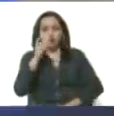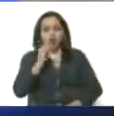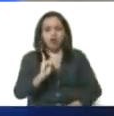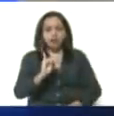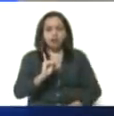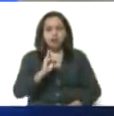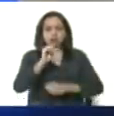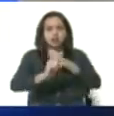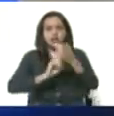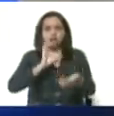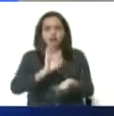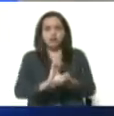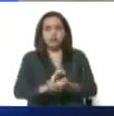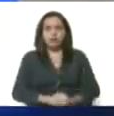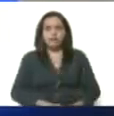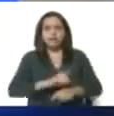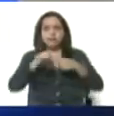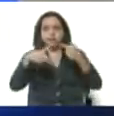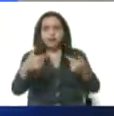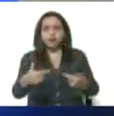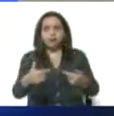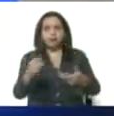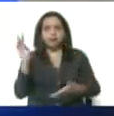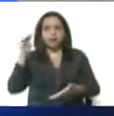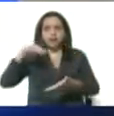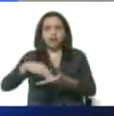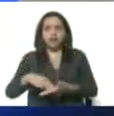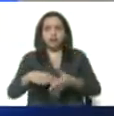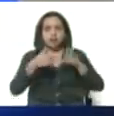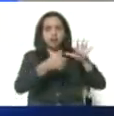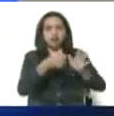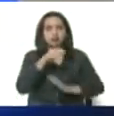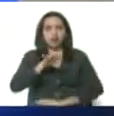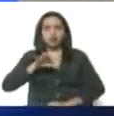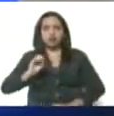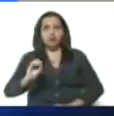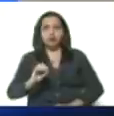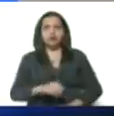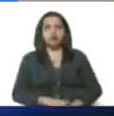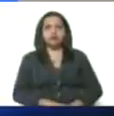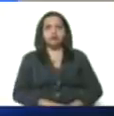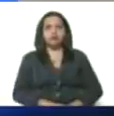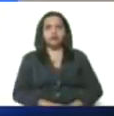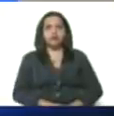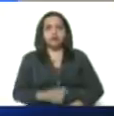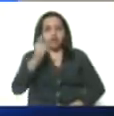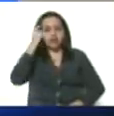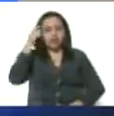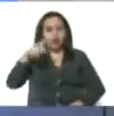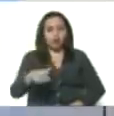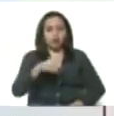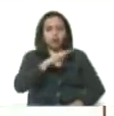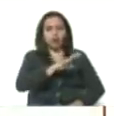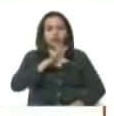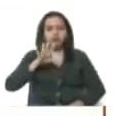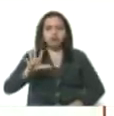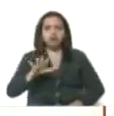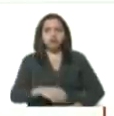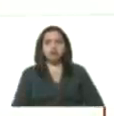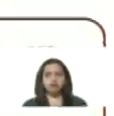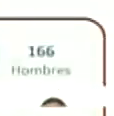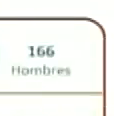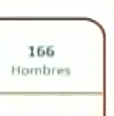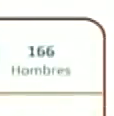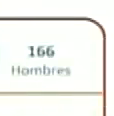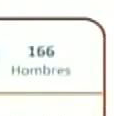Capital. Luego le sigue Miranda con 630 casos y el día de hoy 45 casos nuevos que